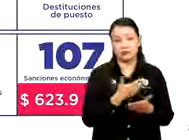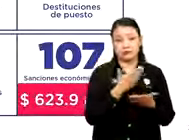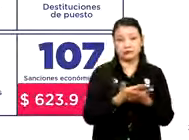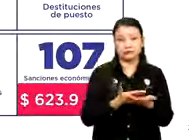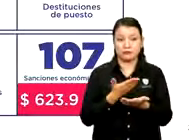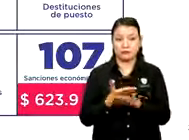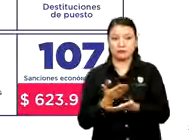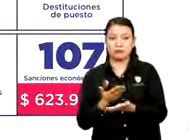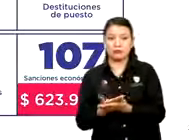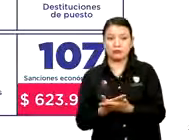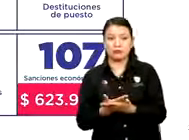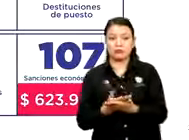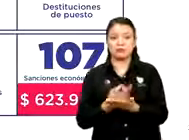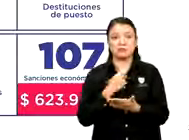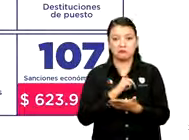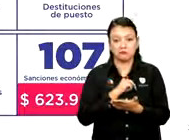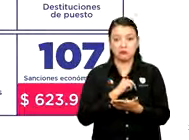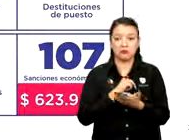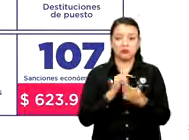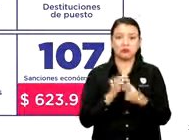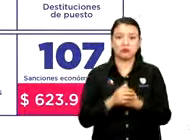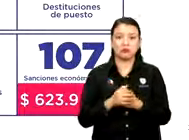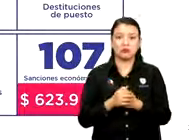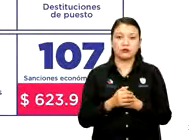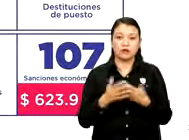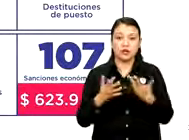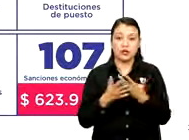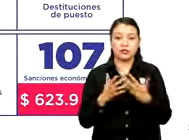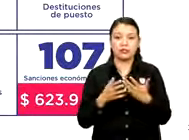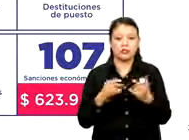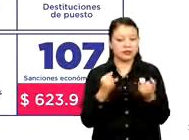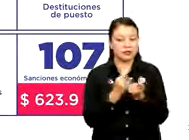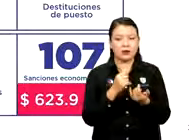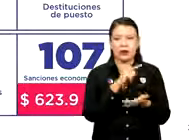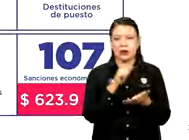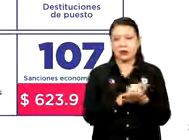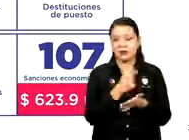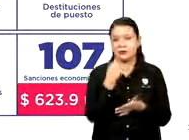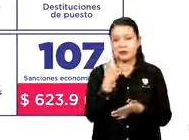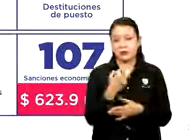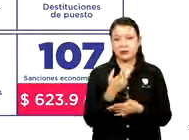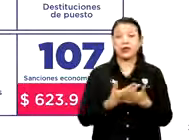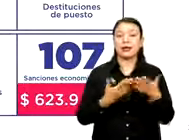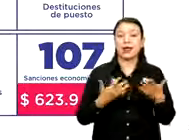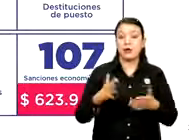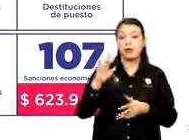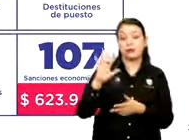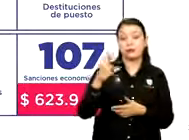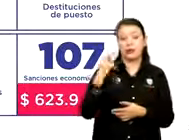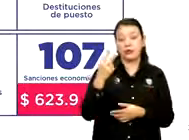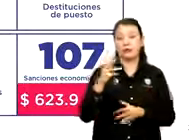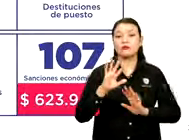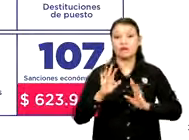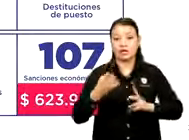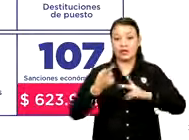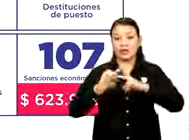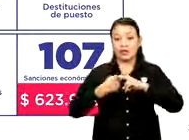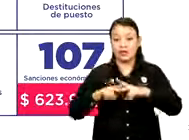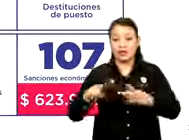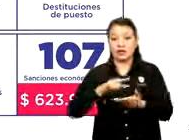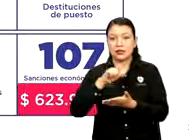conforme a la ley de responsabilidades del estado de chihuahua y ya tenemos 52 procedimientos que se han iniciado conforme a la ley